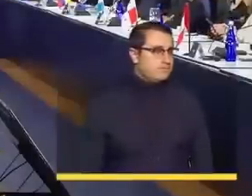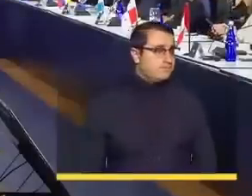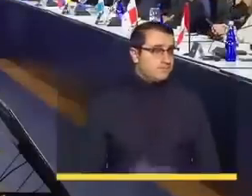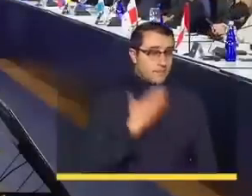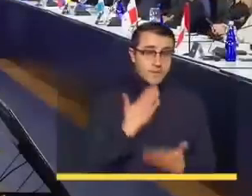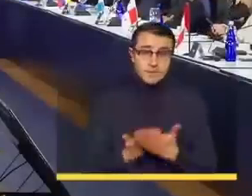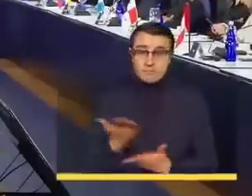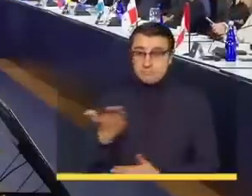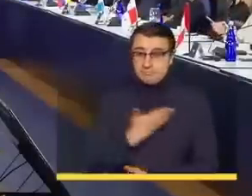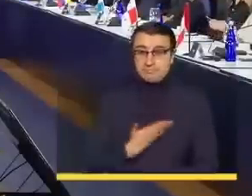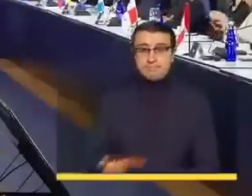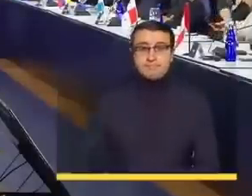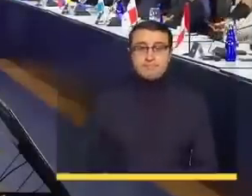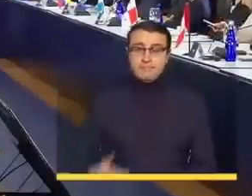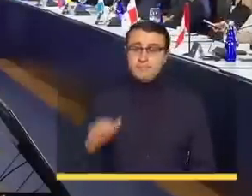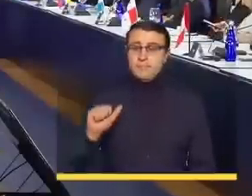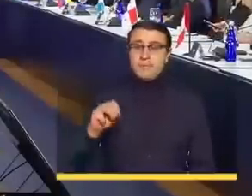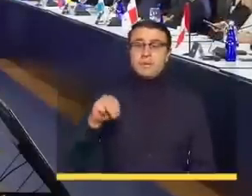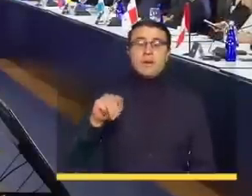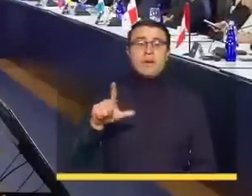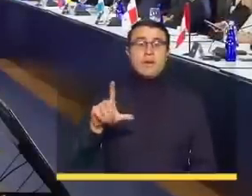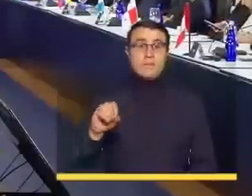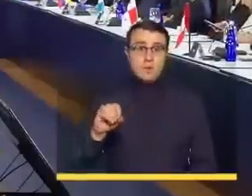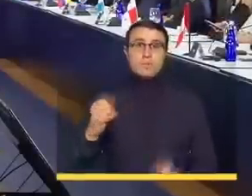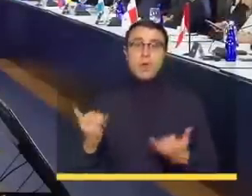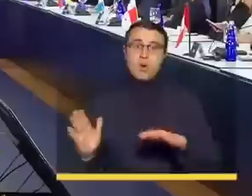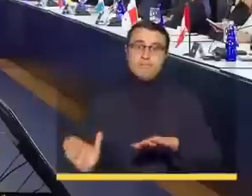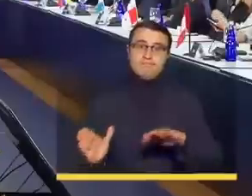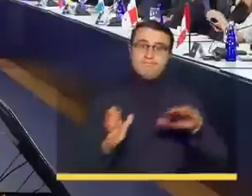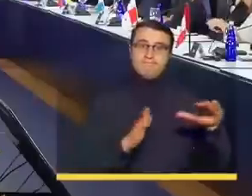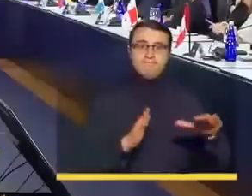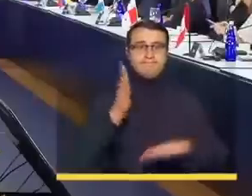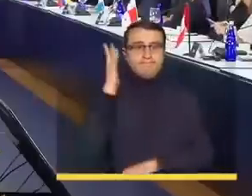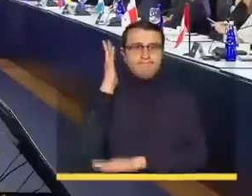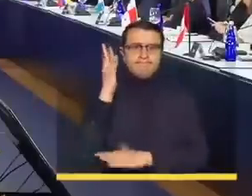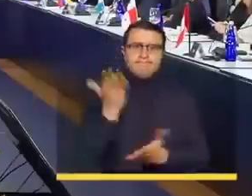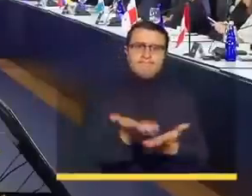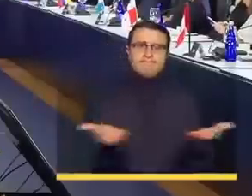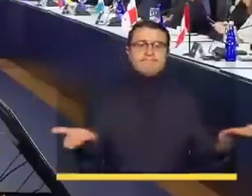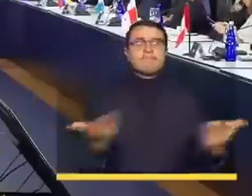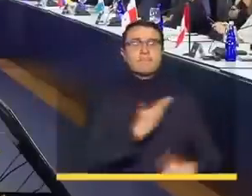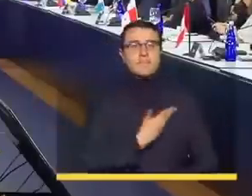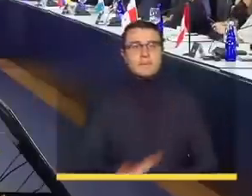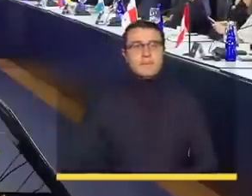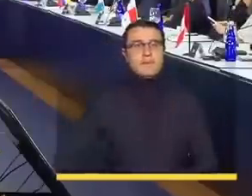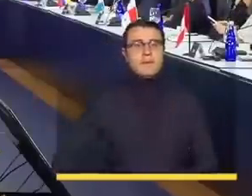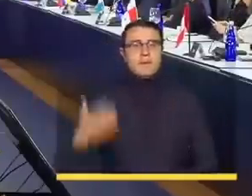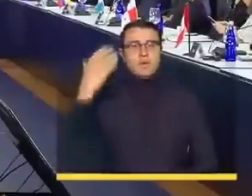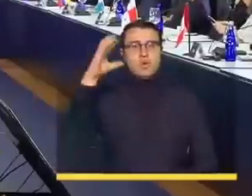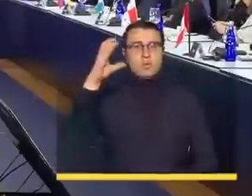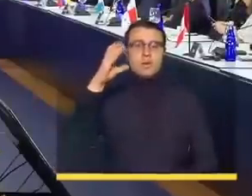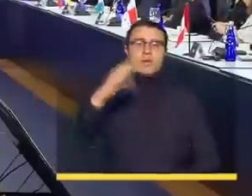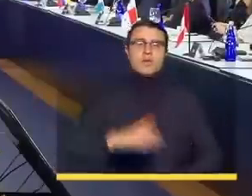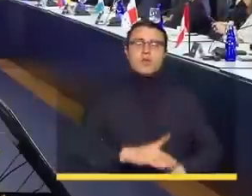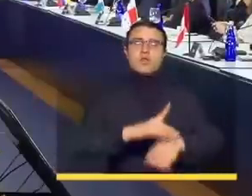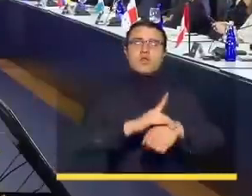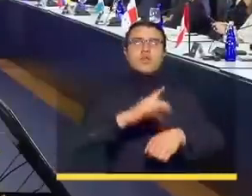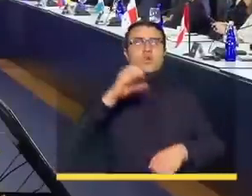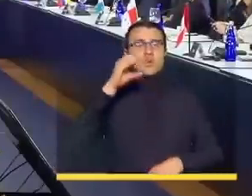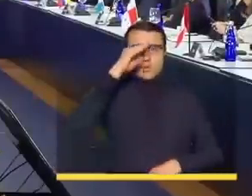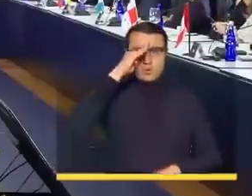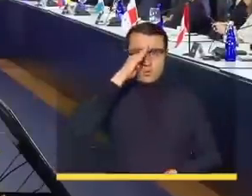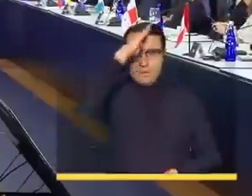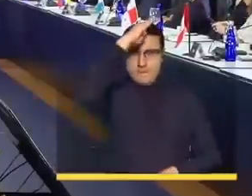Muchas gracias, señor presidente Andrés Manuel López Obrador. A continuación se dirige a ustedes el señor presidente de la República de Colombia,